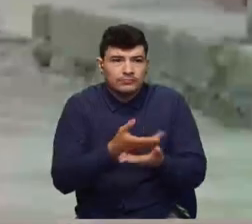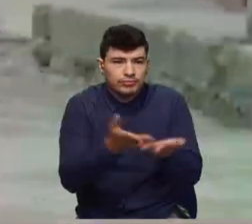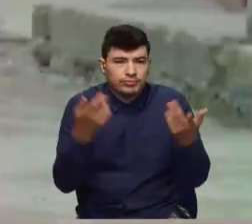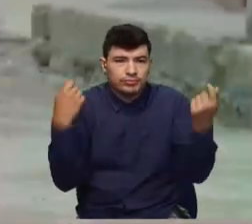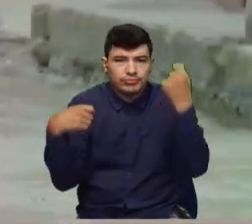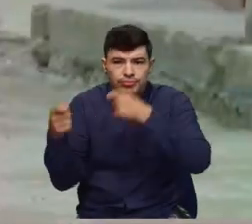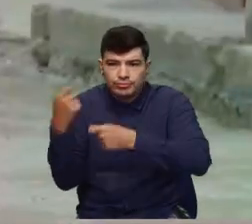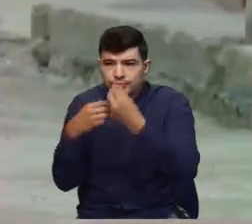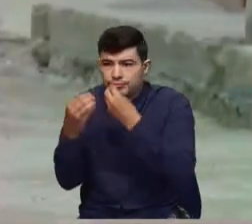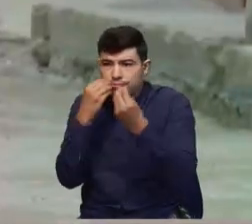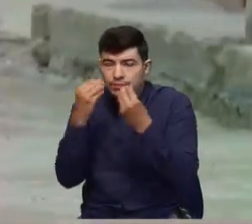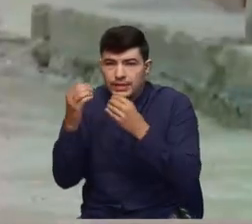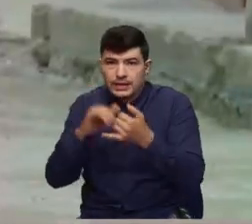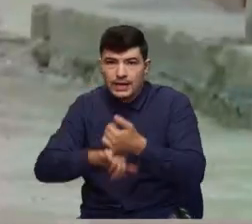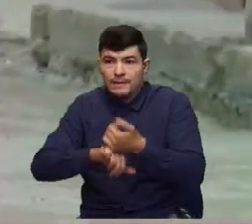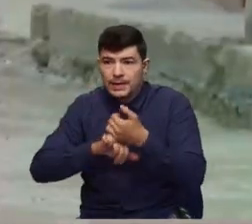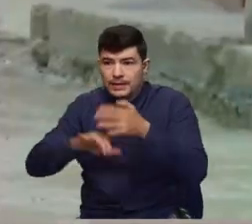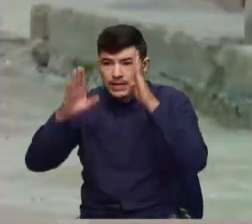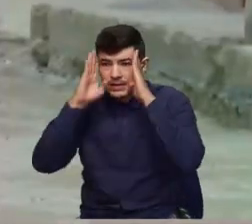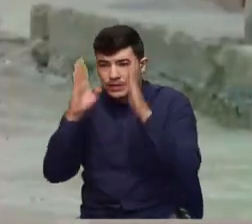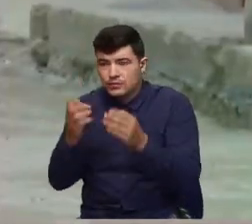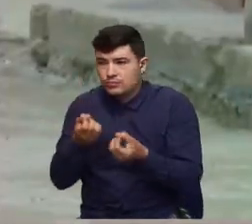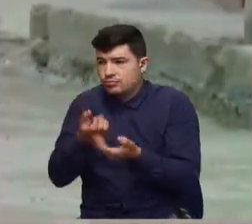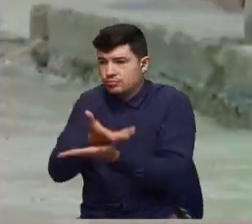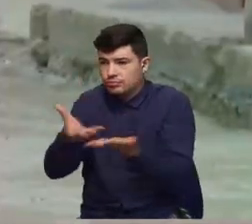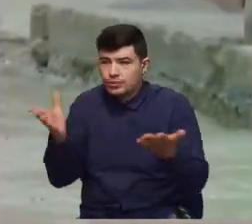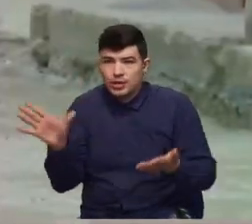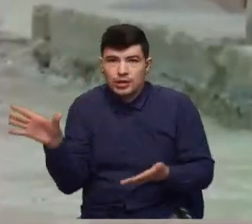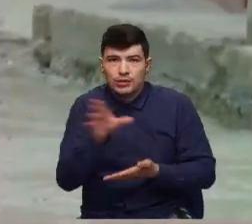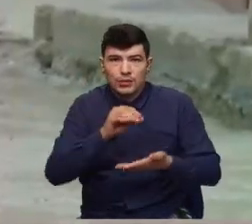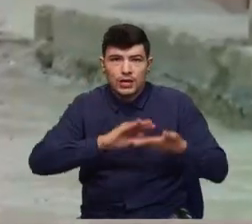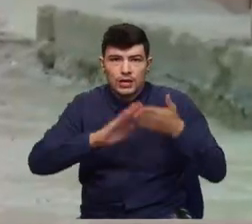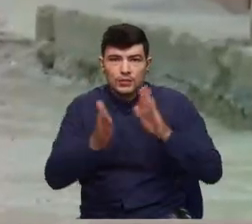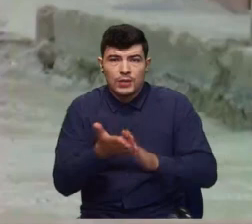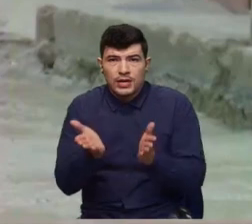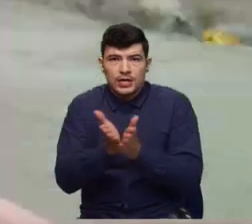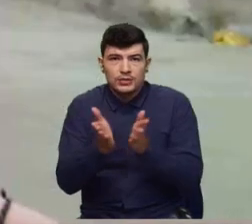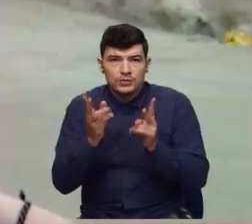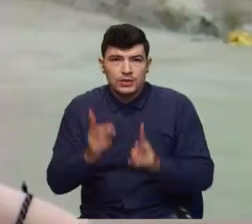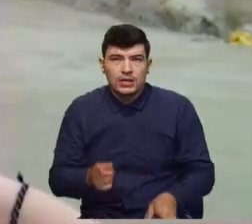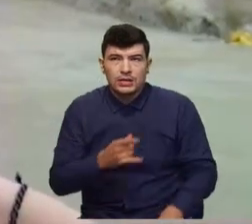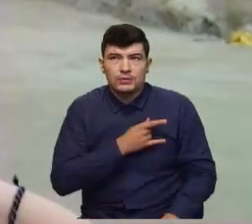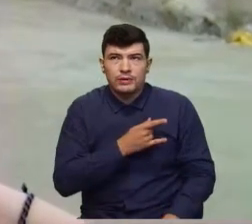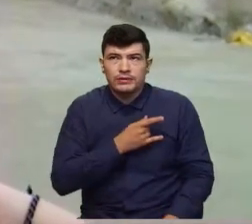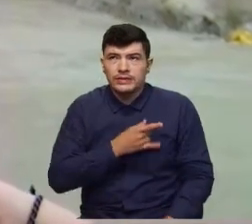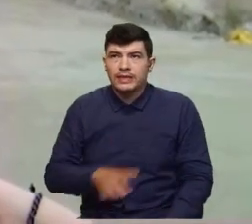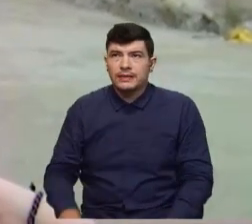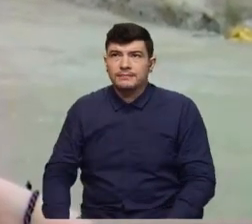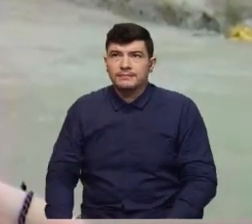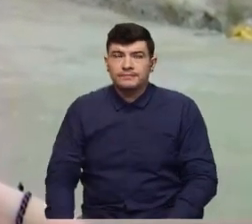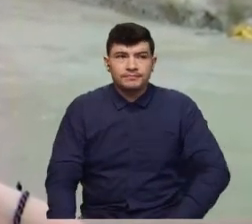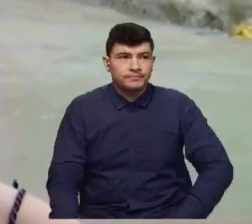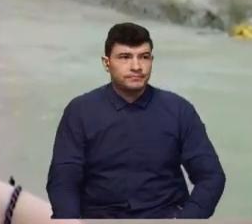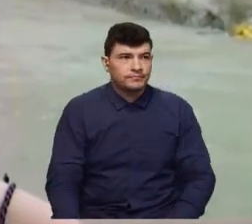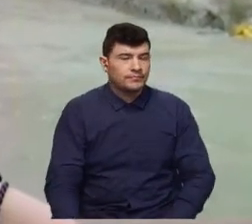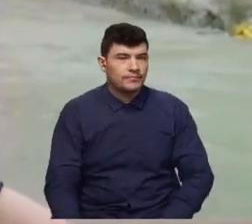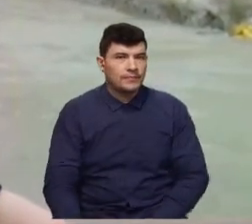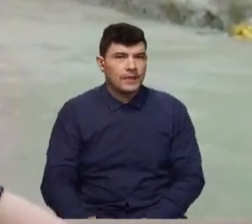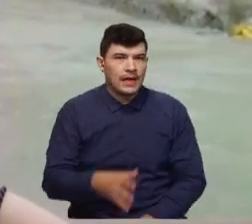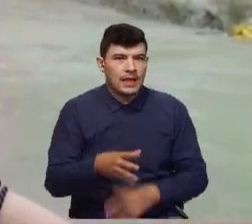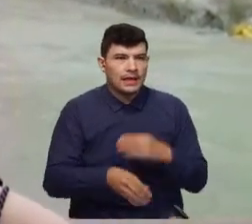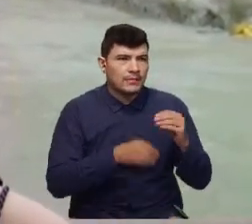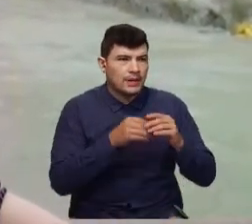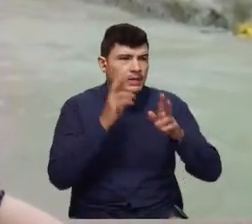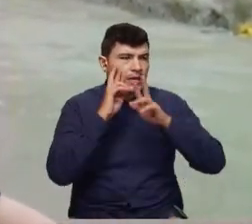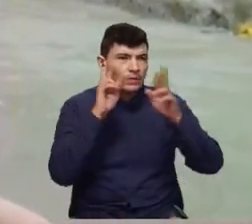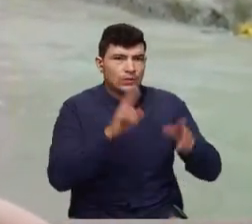alimentación y que dependen de la atención que le ofrecen a la población universitaria. Está estipulado de 3 meses,